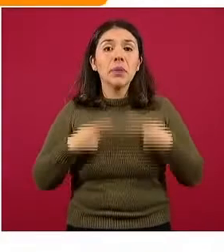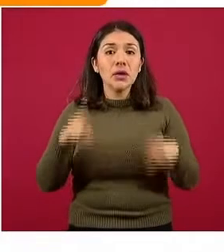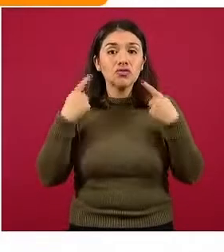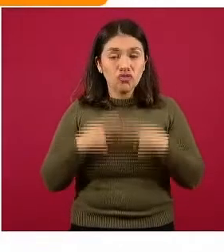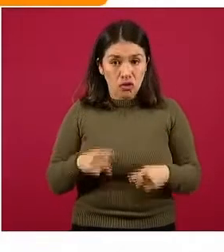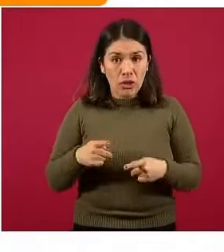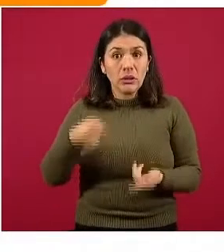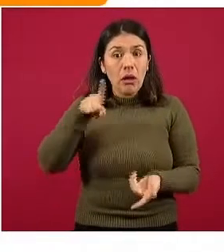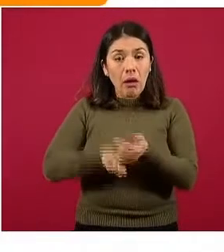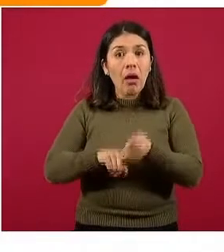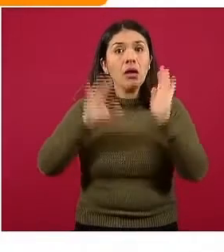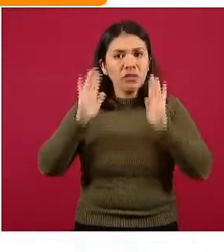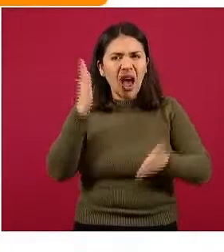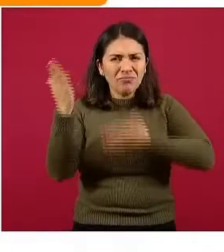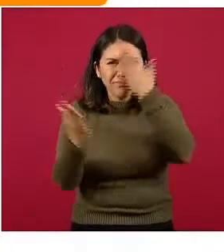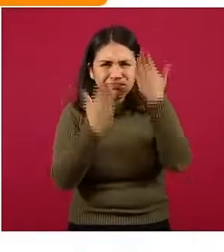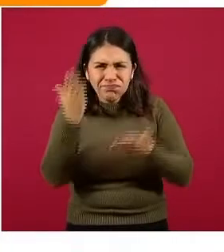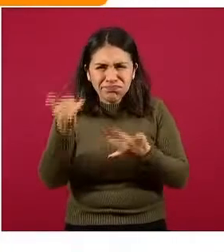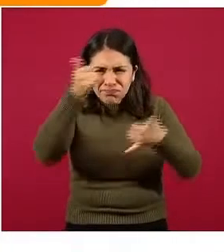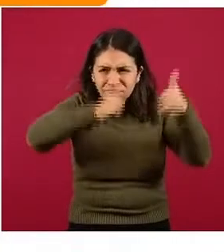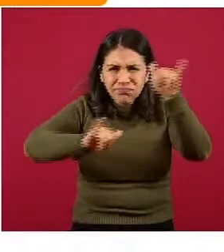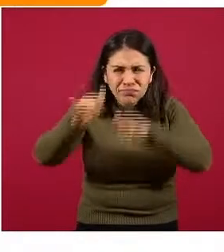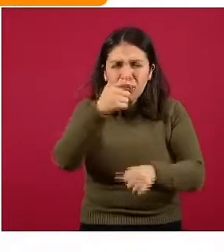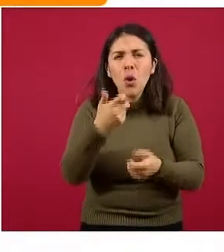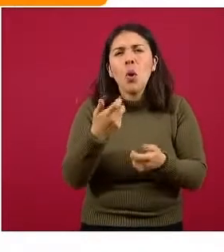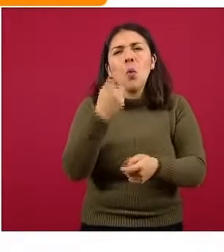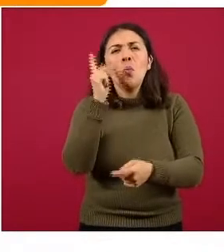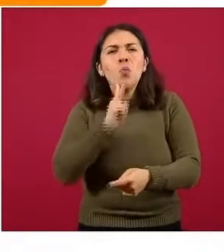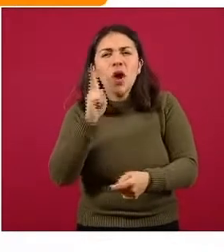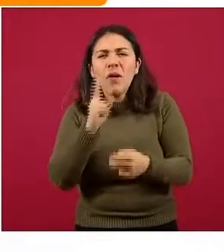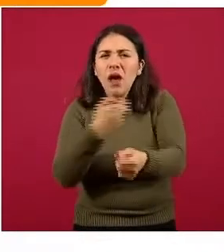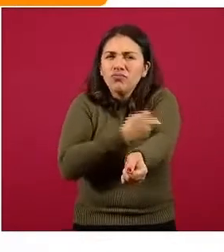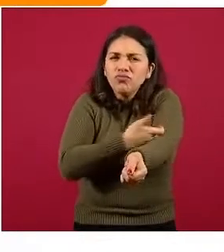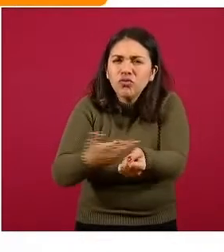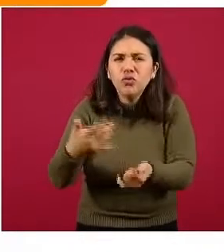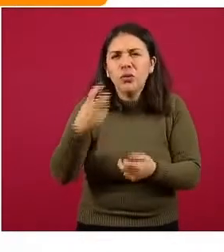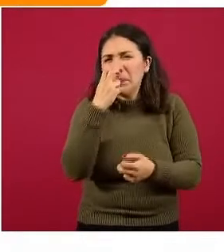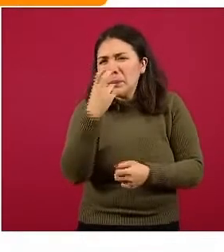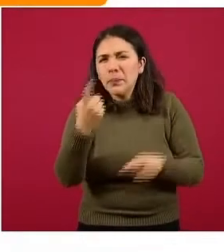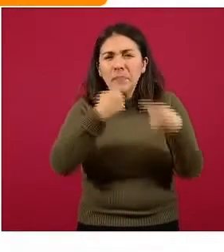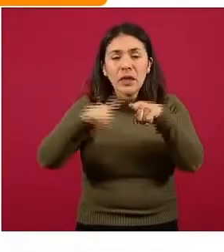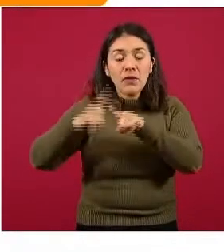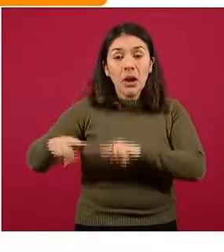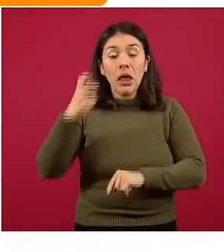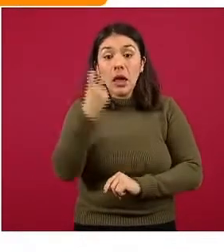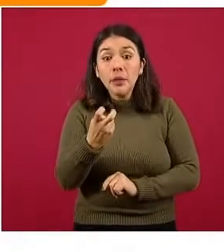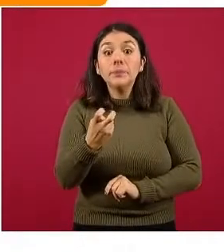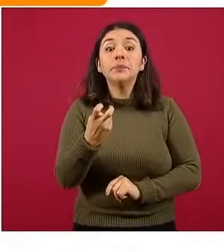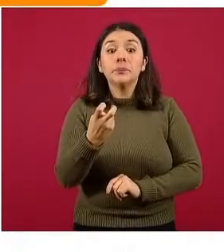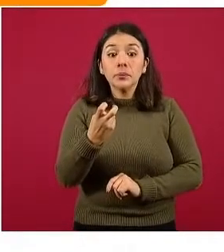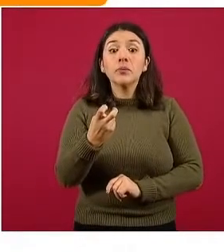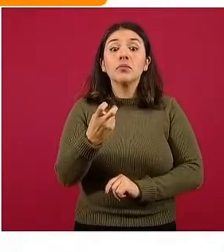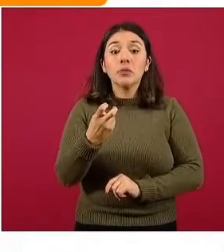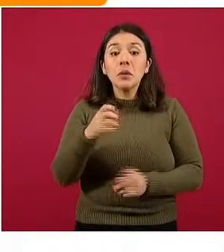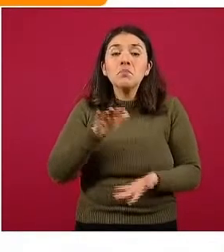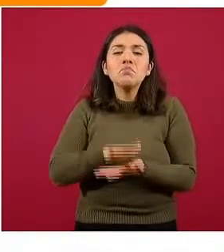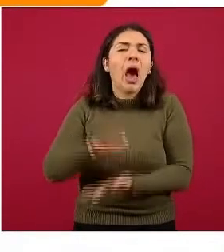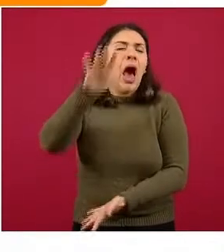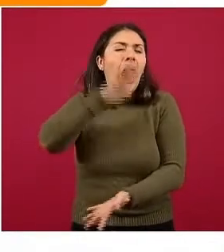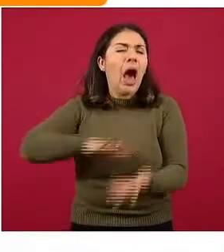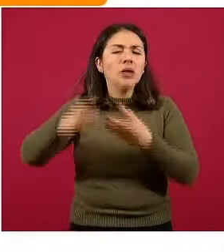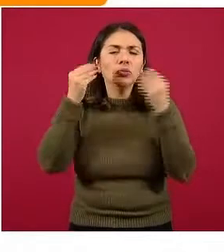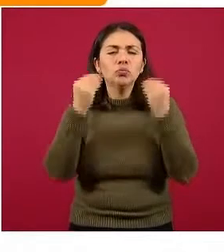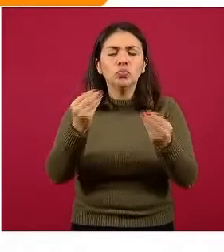3.053.713 personas que han sido estudiadas. Se les ha hecho un estudio epidemiológico de caso y en la inmensa mayoría